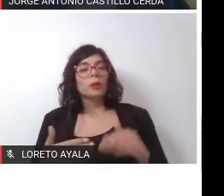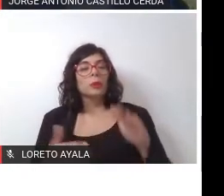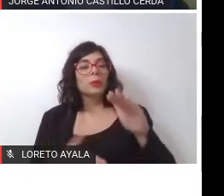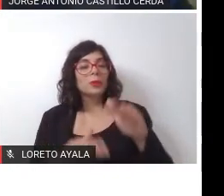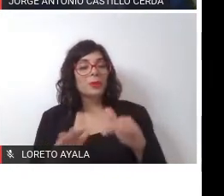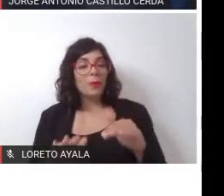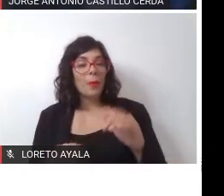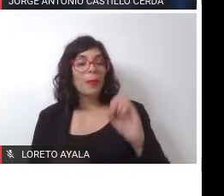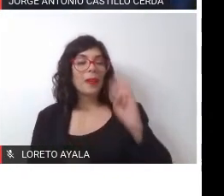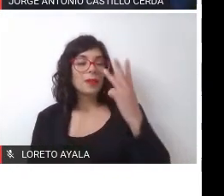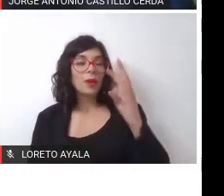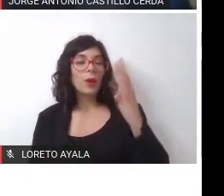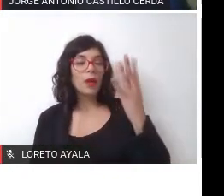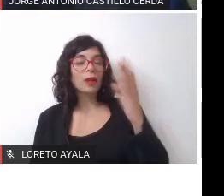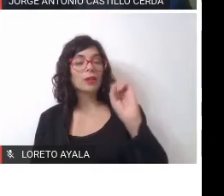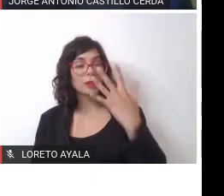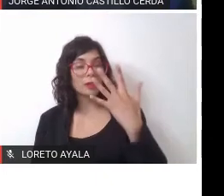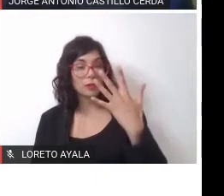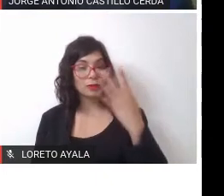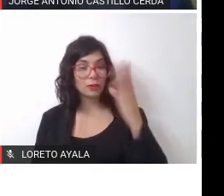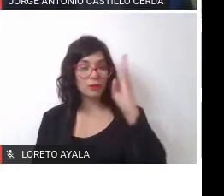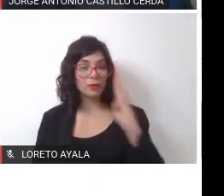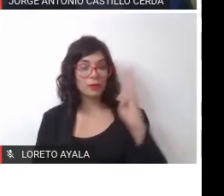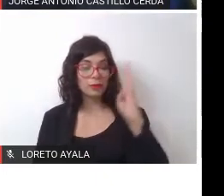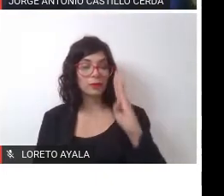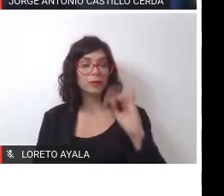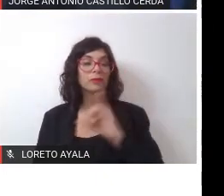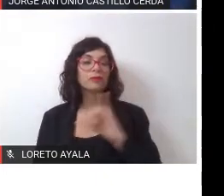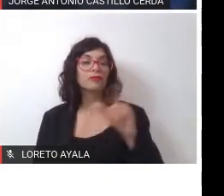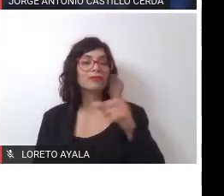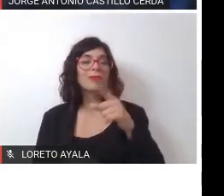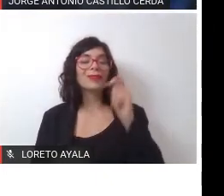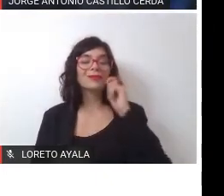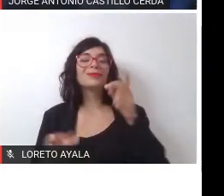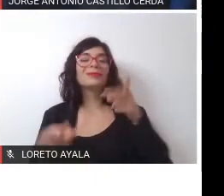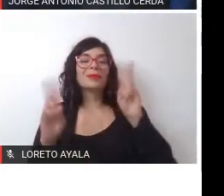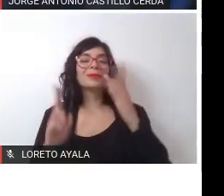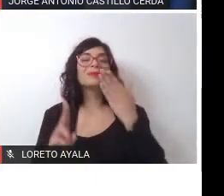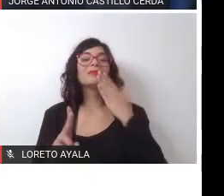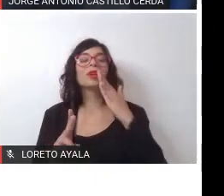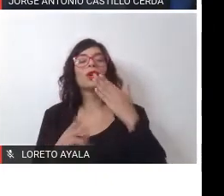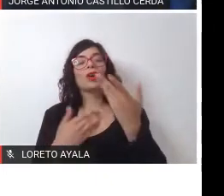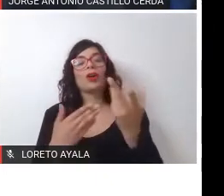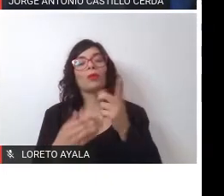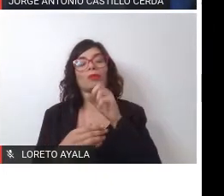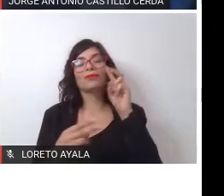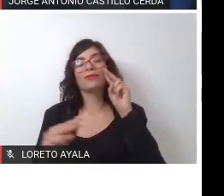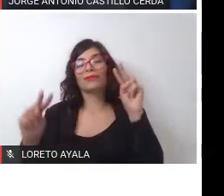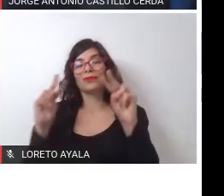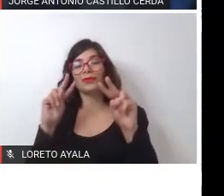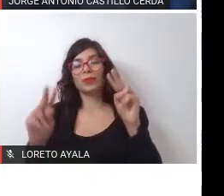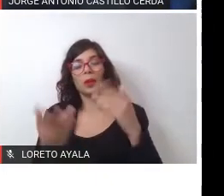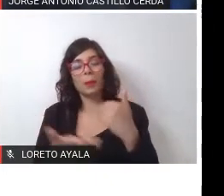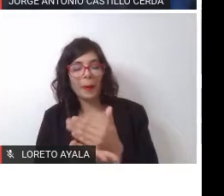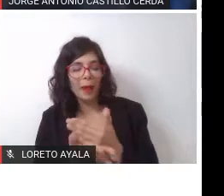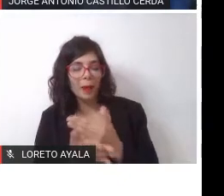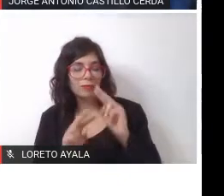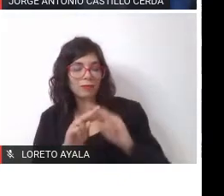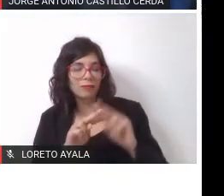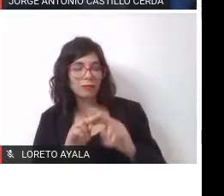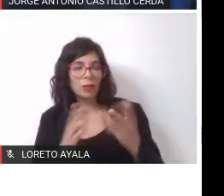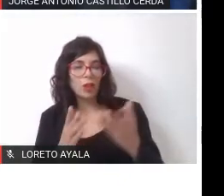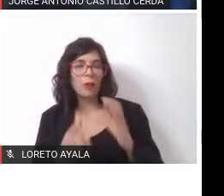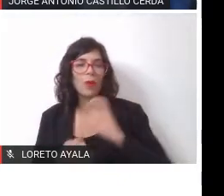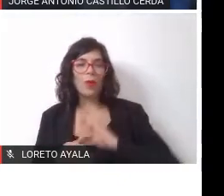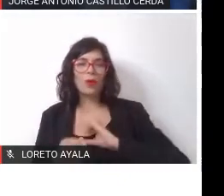sexto, lo que nos permite tener una mejor visión para planificar en multigrado.